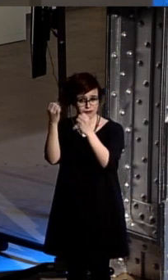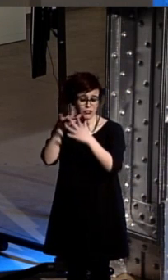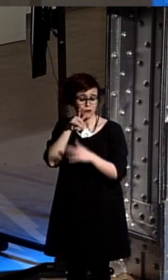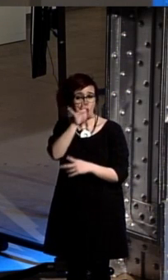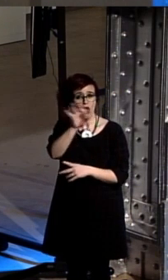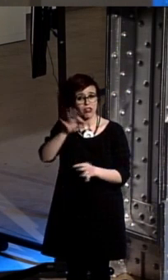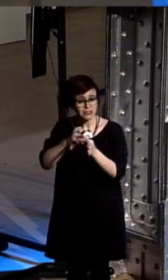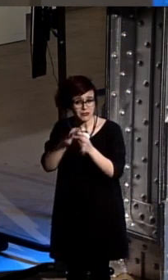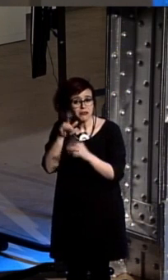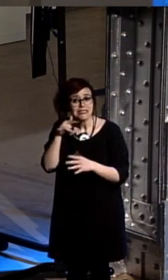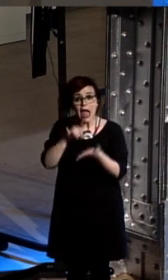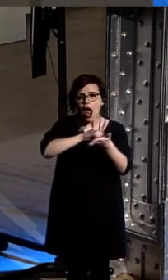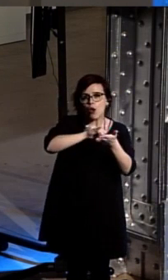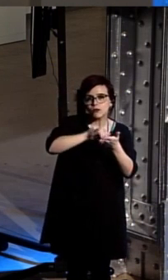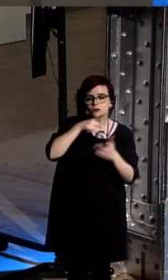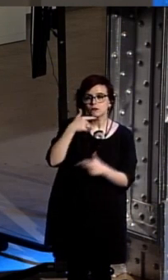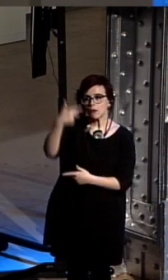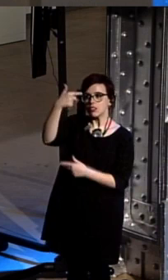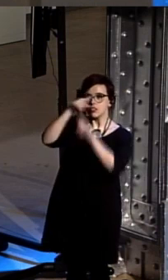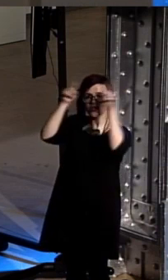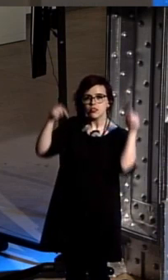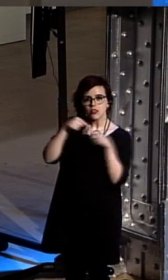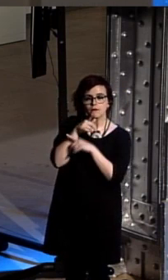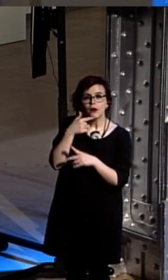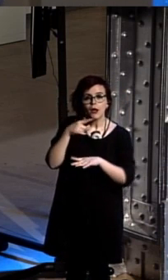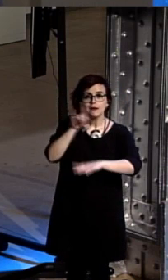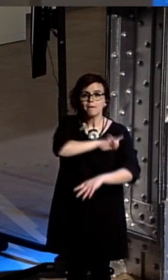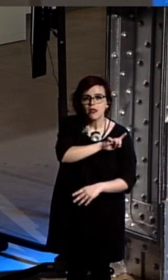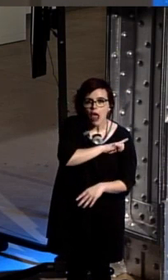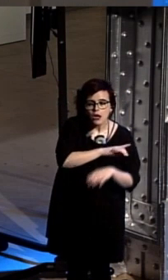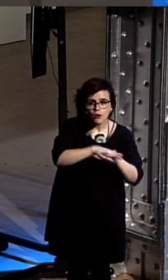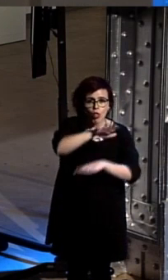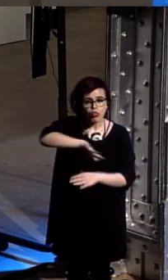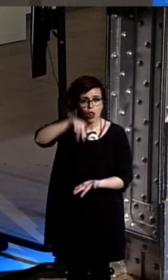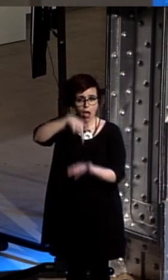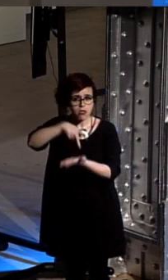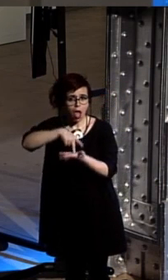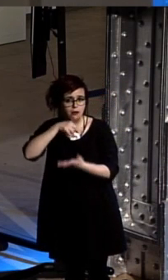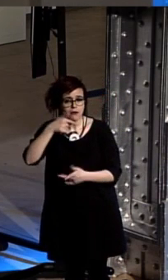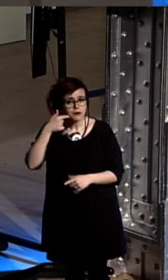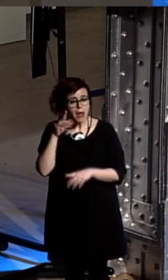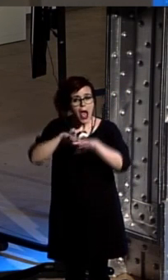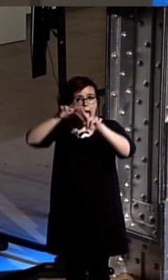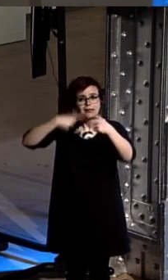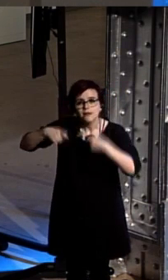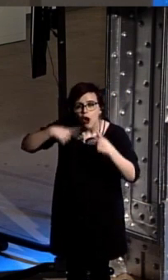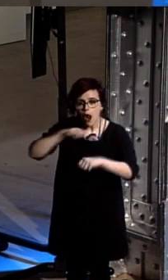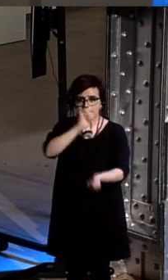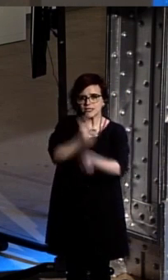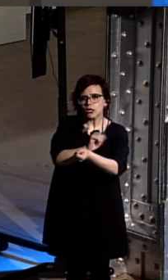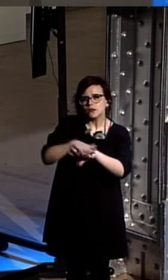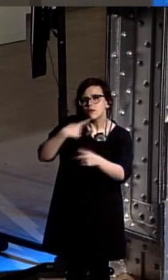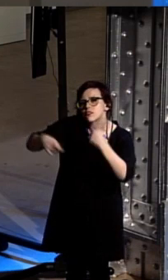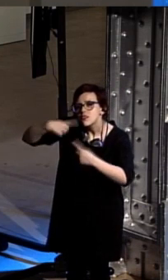aeropuertos. Ha formado a profesionales militares en Irak para interrogar a prisioneros.